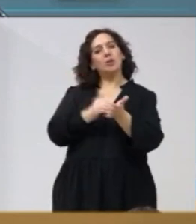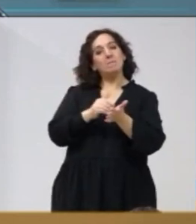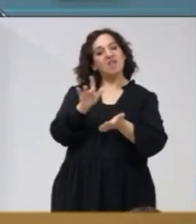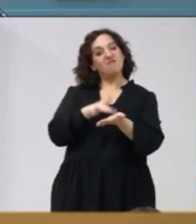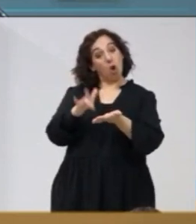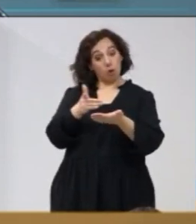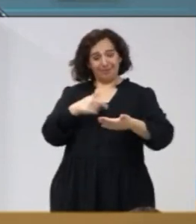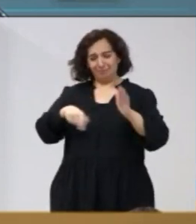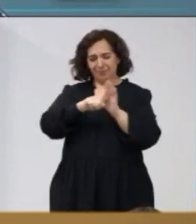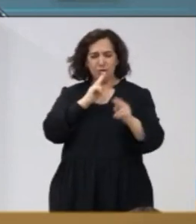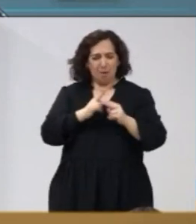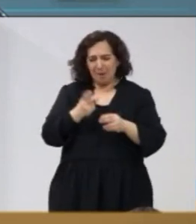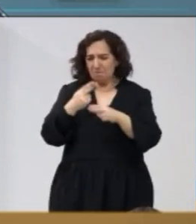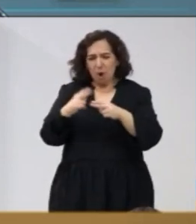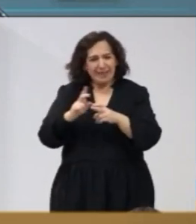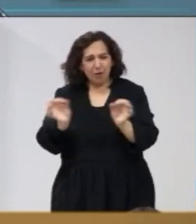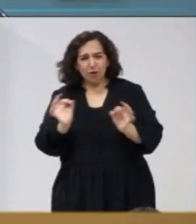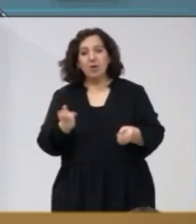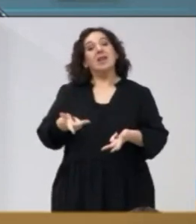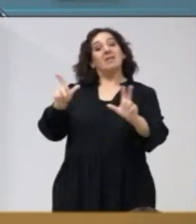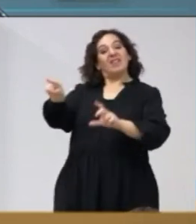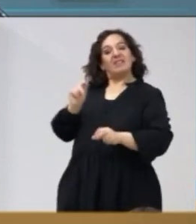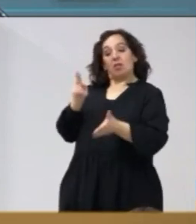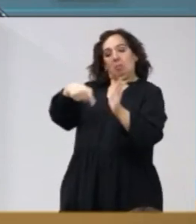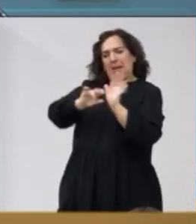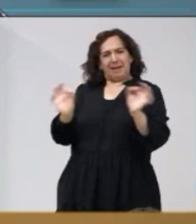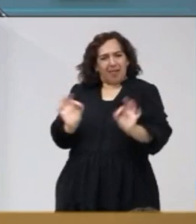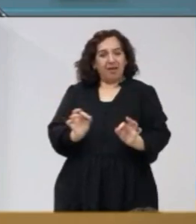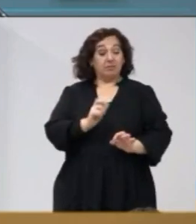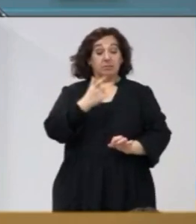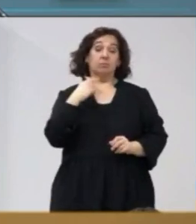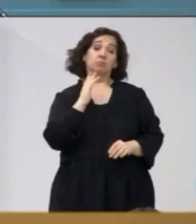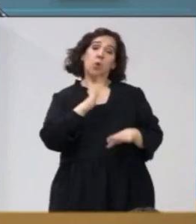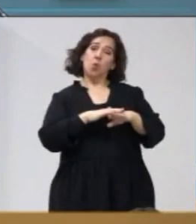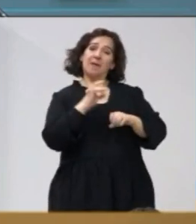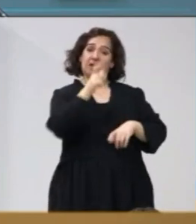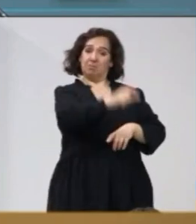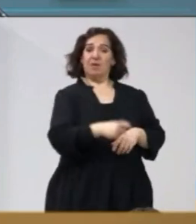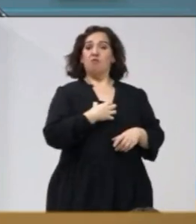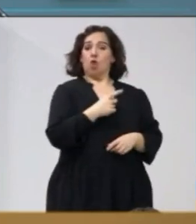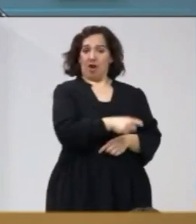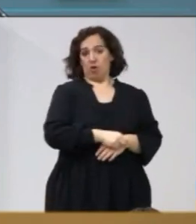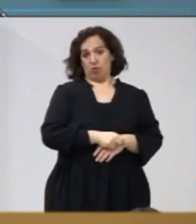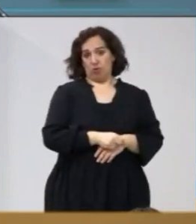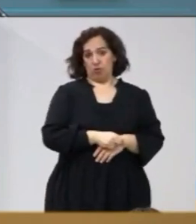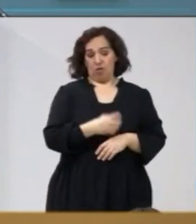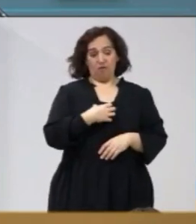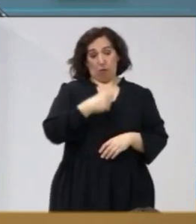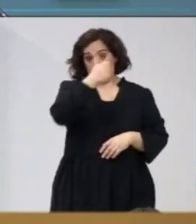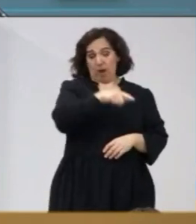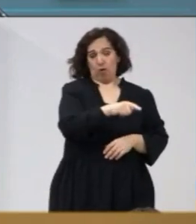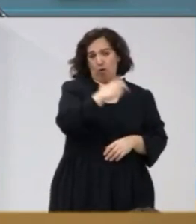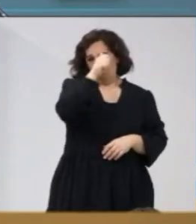Ningún político, nadie de libre designación. Ha sido un señor funcionario. Un hombre que ha